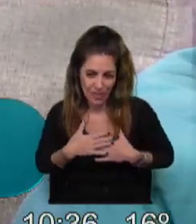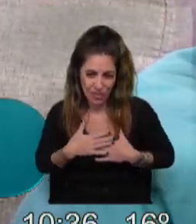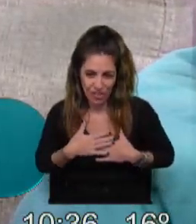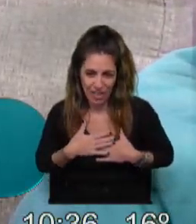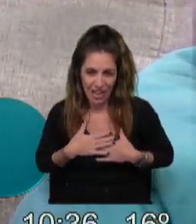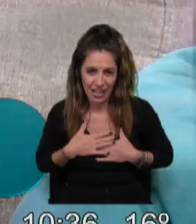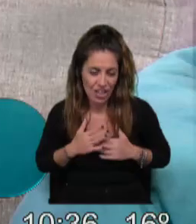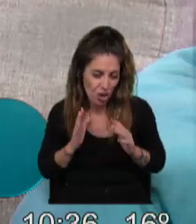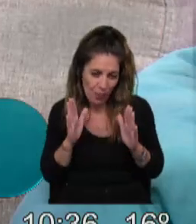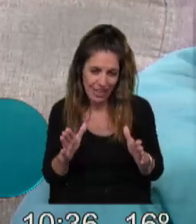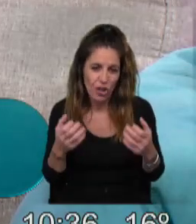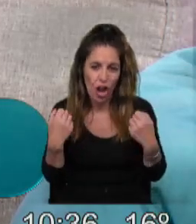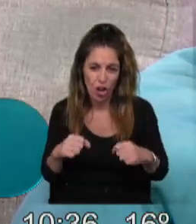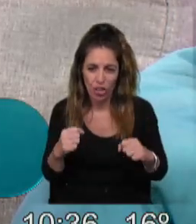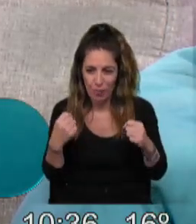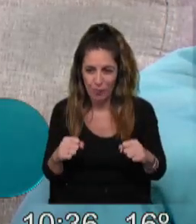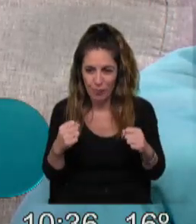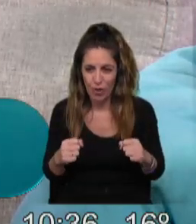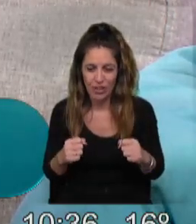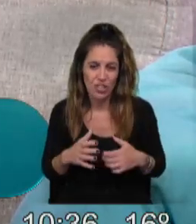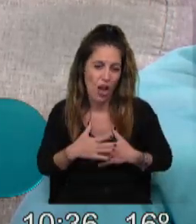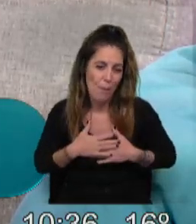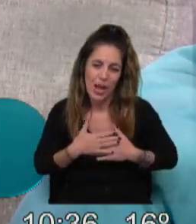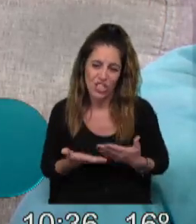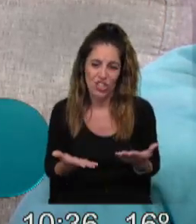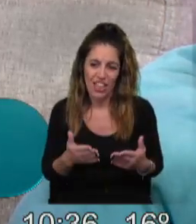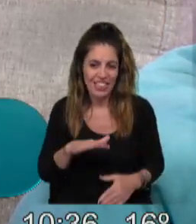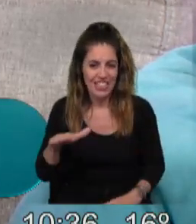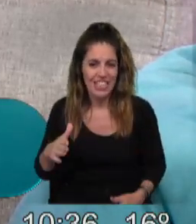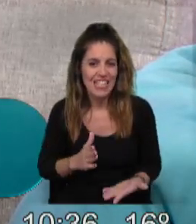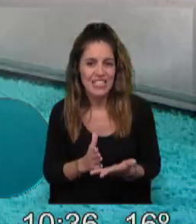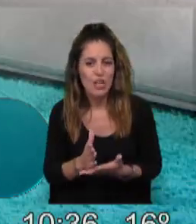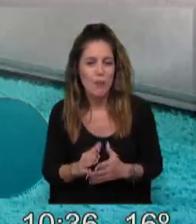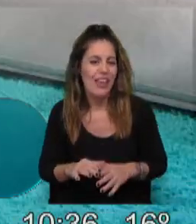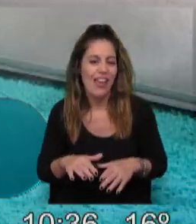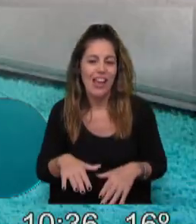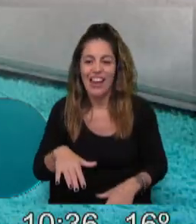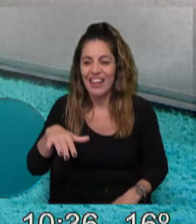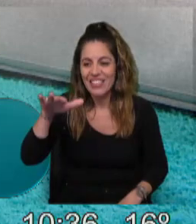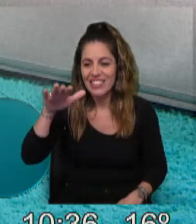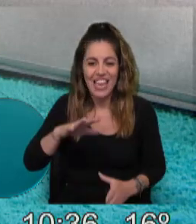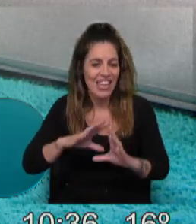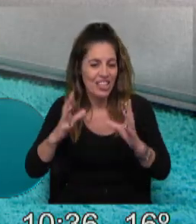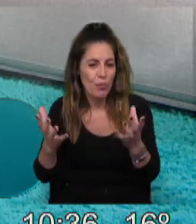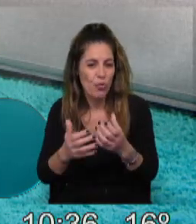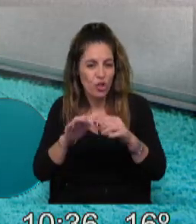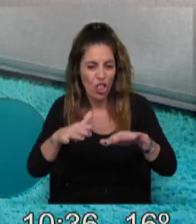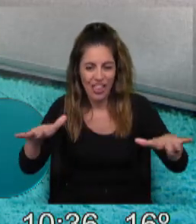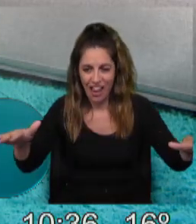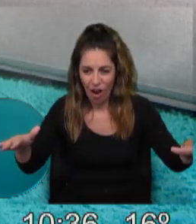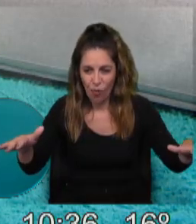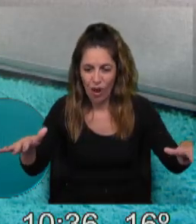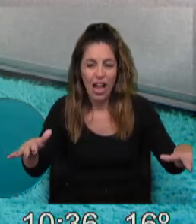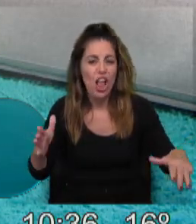me dedico a los deportes acuáticos. Soy apasionada desde chica, entonces siempre crecí en este mundo, estoy en este mundo del agua. Entonces también todos mis clientes